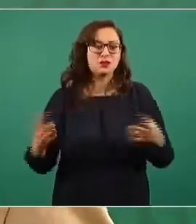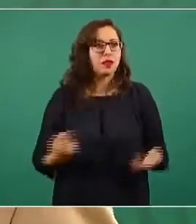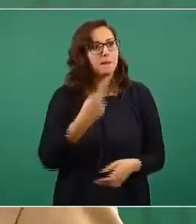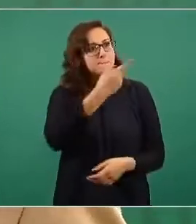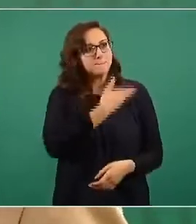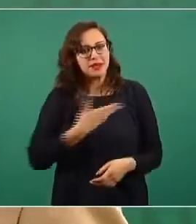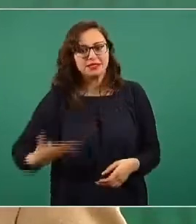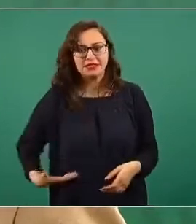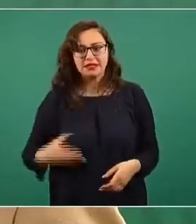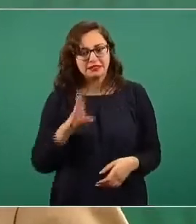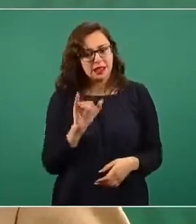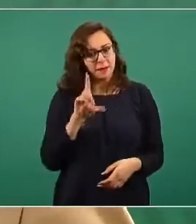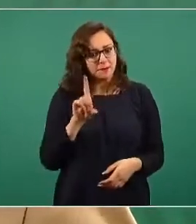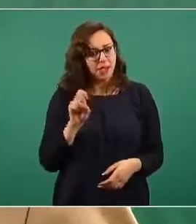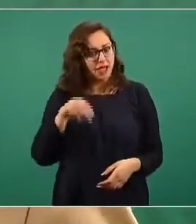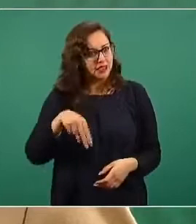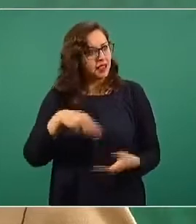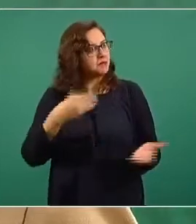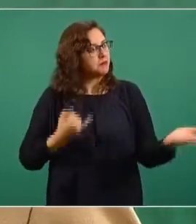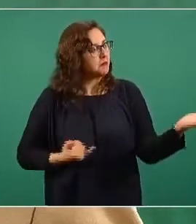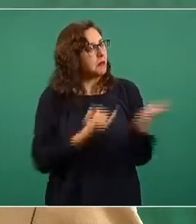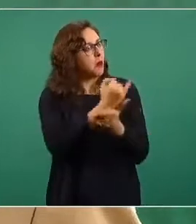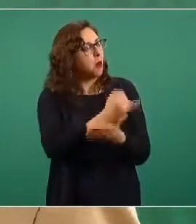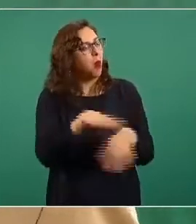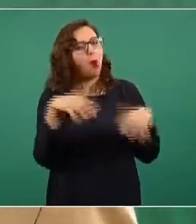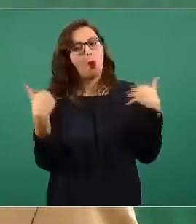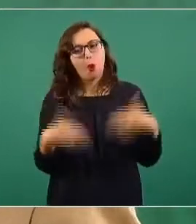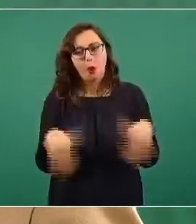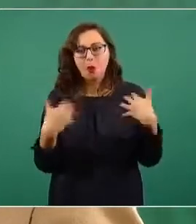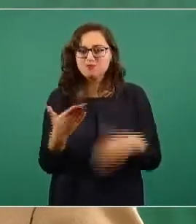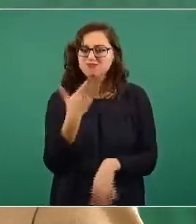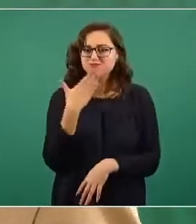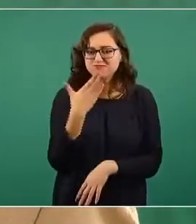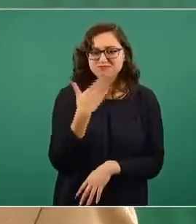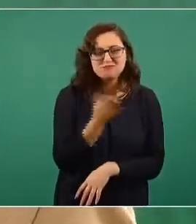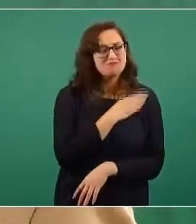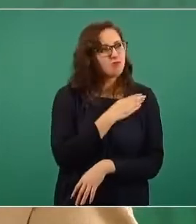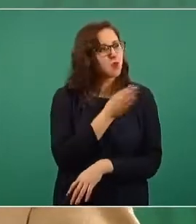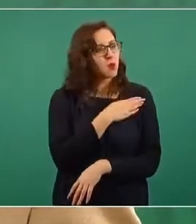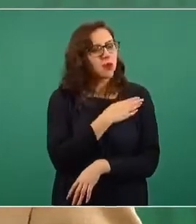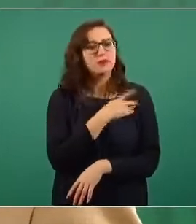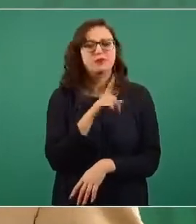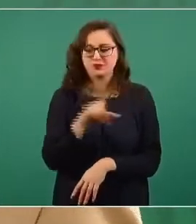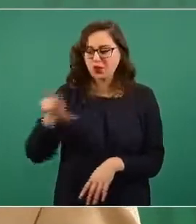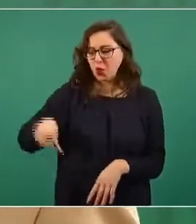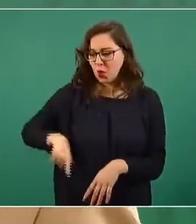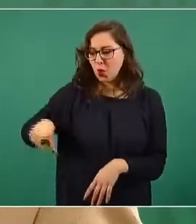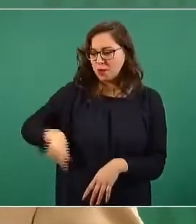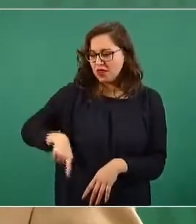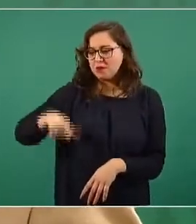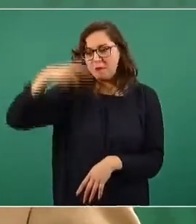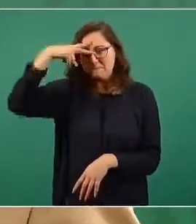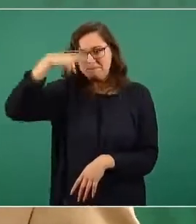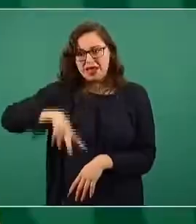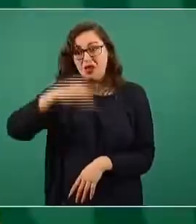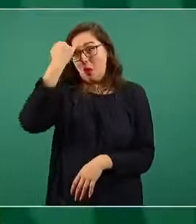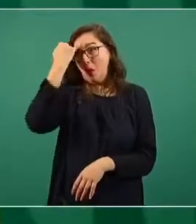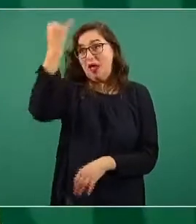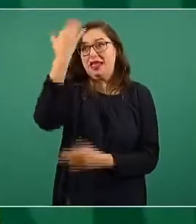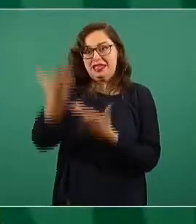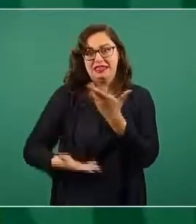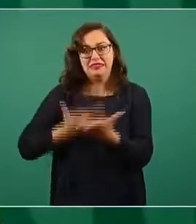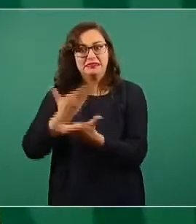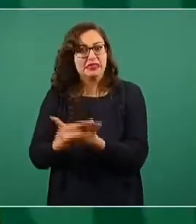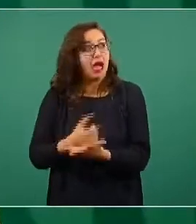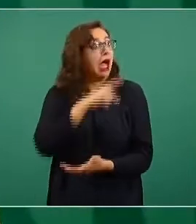Biden, y lo digo desde esta tribuna, se está sumando a esta política del gobierno que desde hace ya, desde